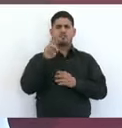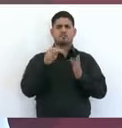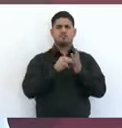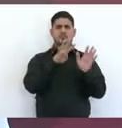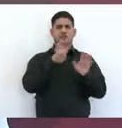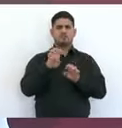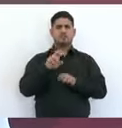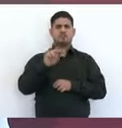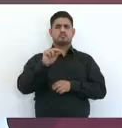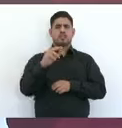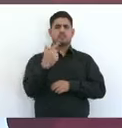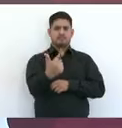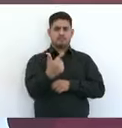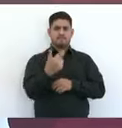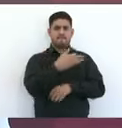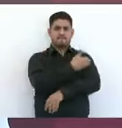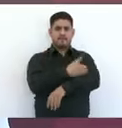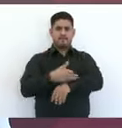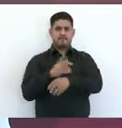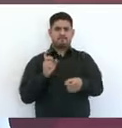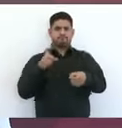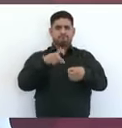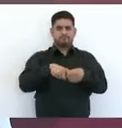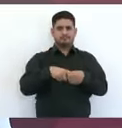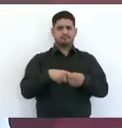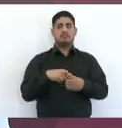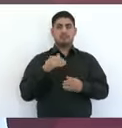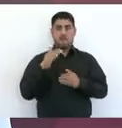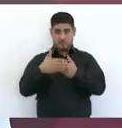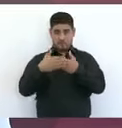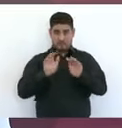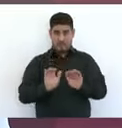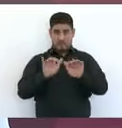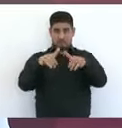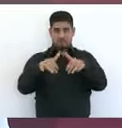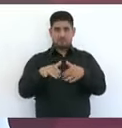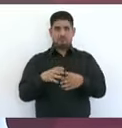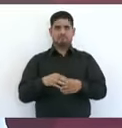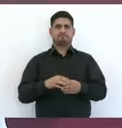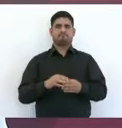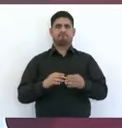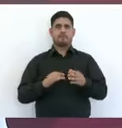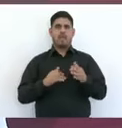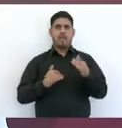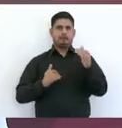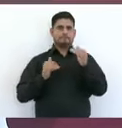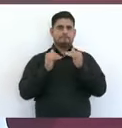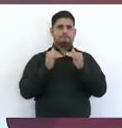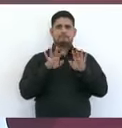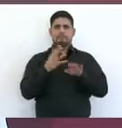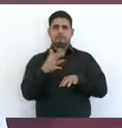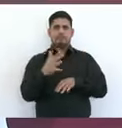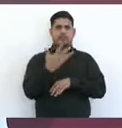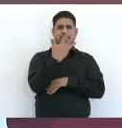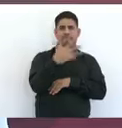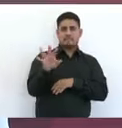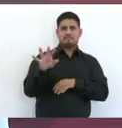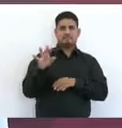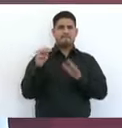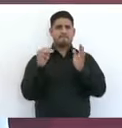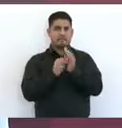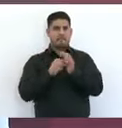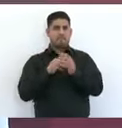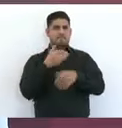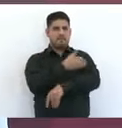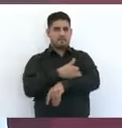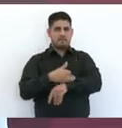2.987 familias y con las inscripciones en curso llegaremos a 10.609, mientras que en el nivel medio